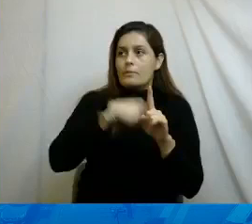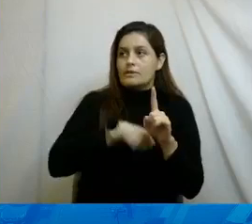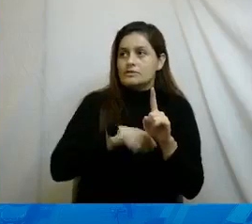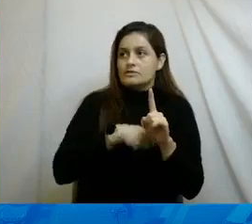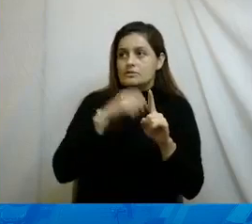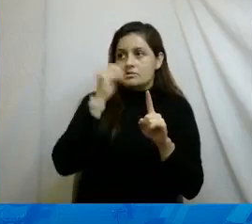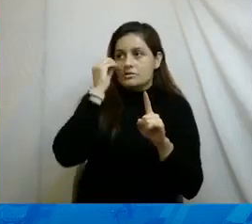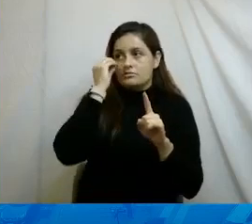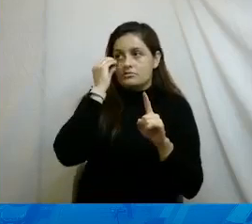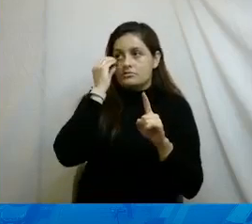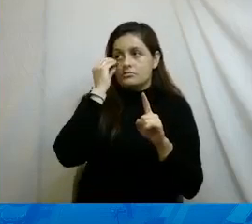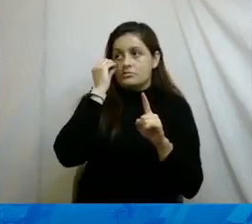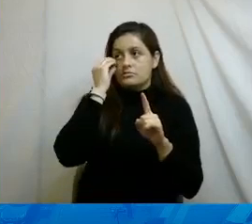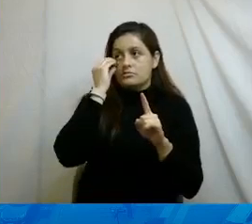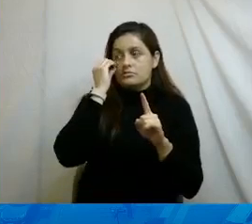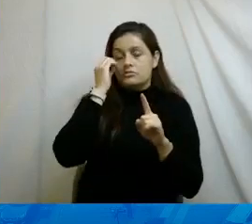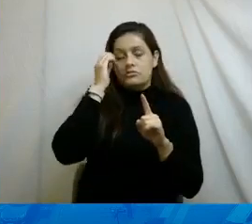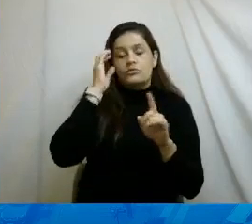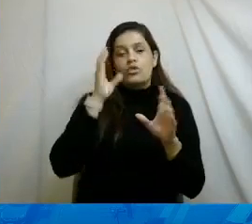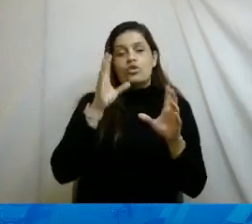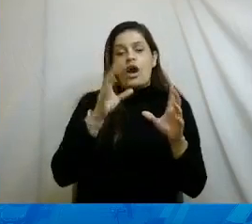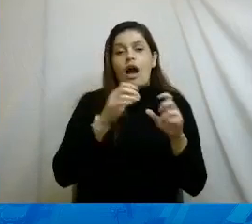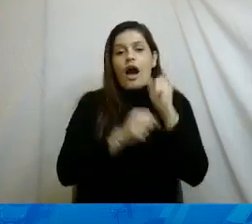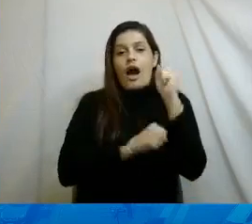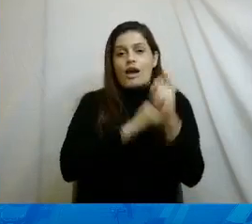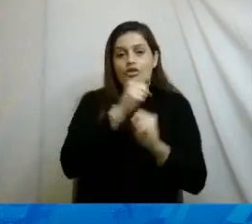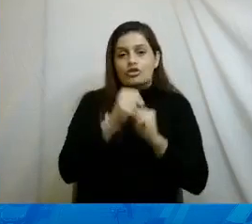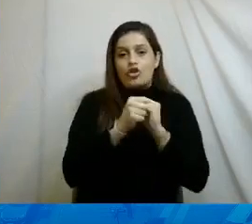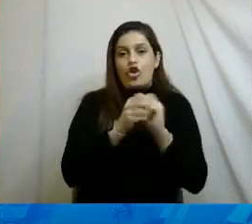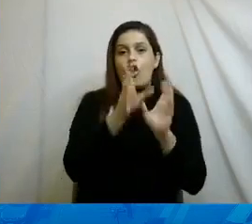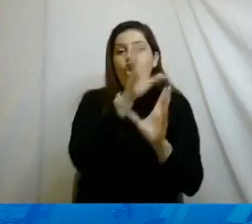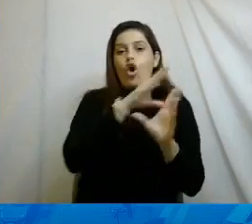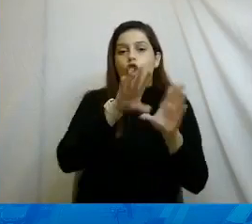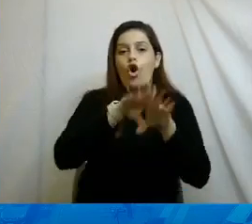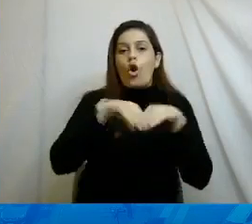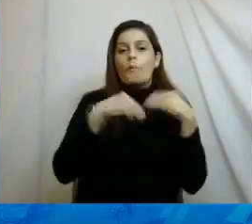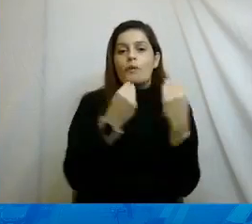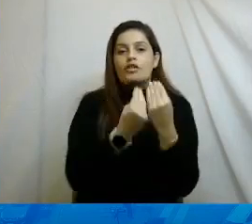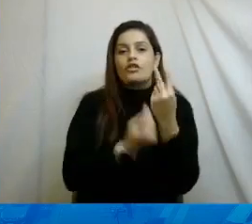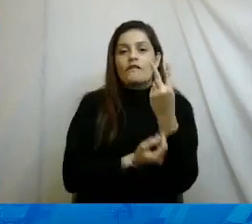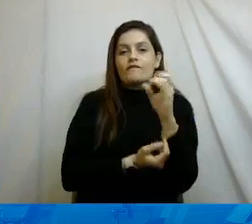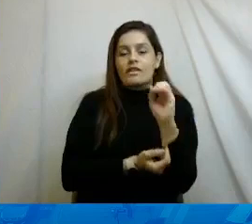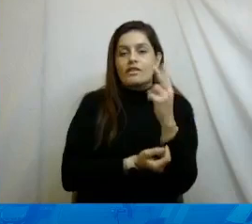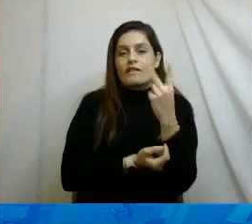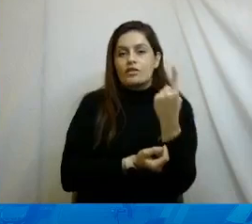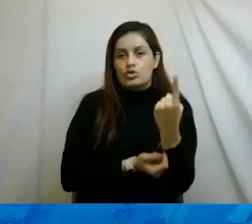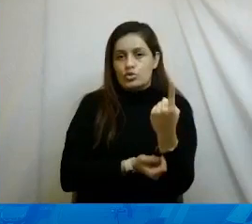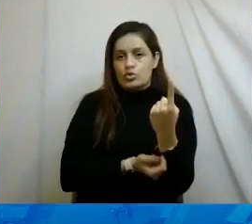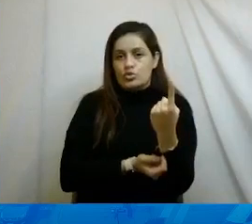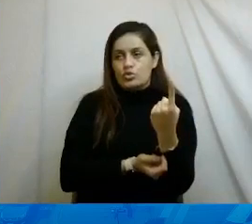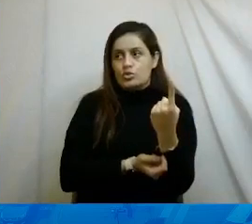aparte junta o consolida el año completo 2021, entregó como resultado financiero, es